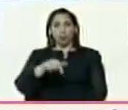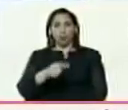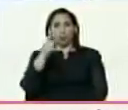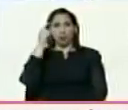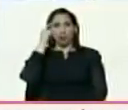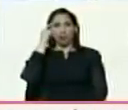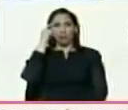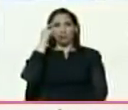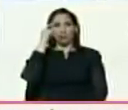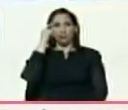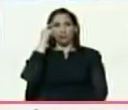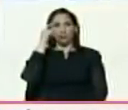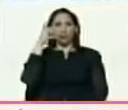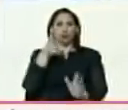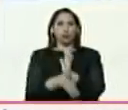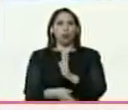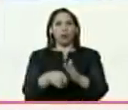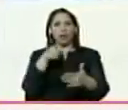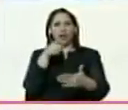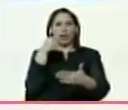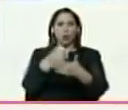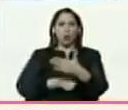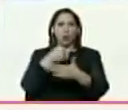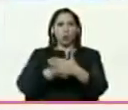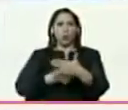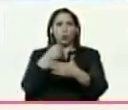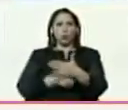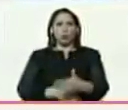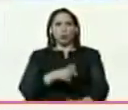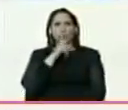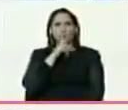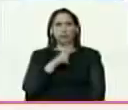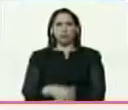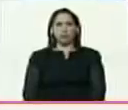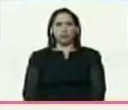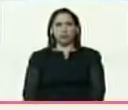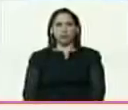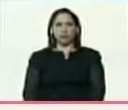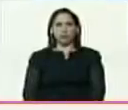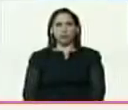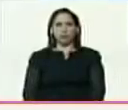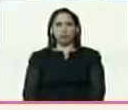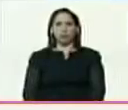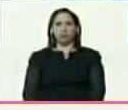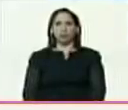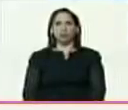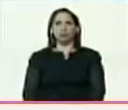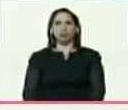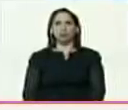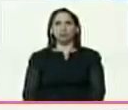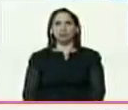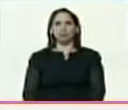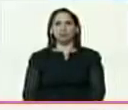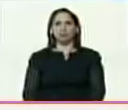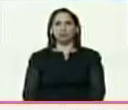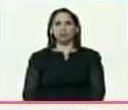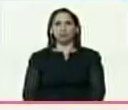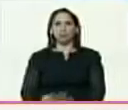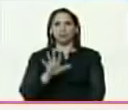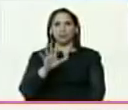en relación a esta lucha implacable que hemos mantenido a partir del 5 de agosto del año 2017